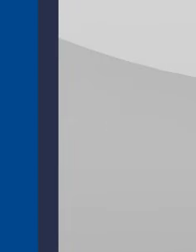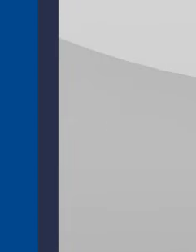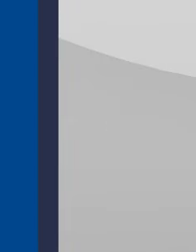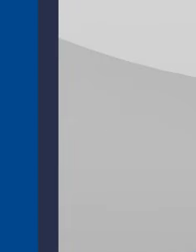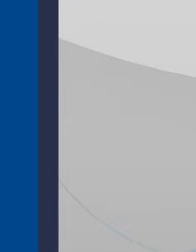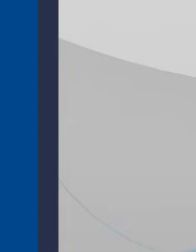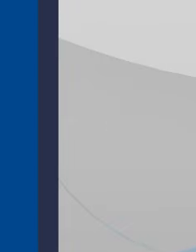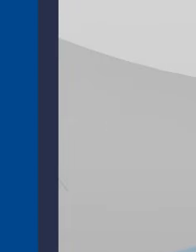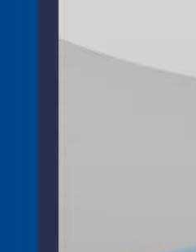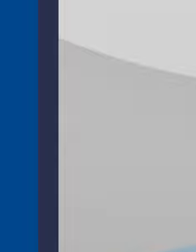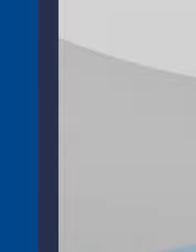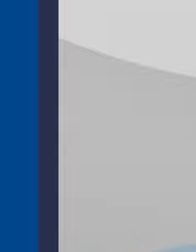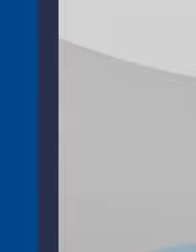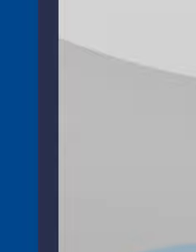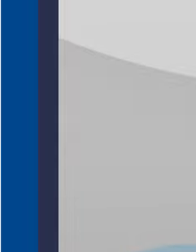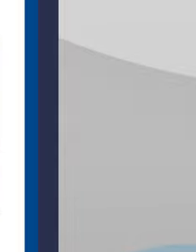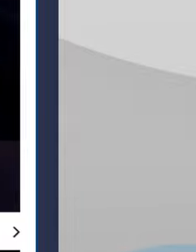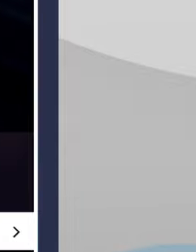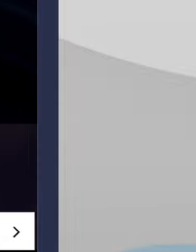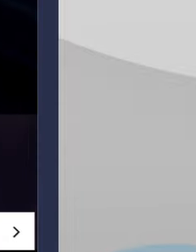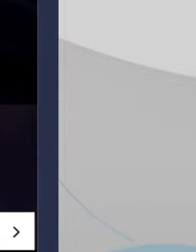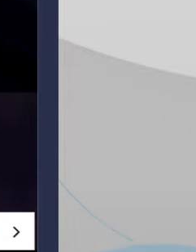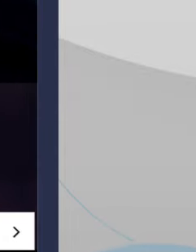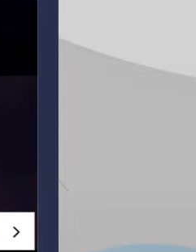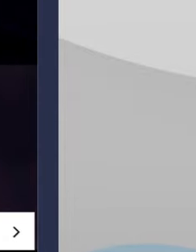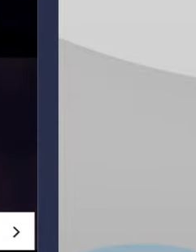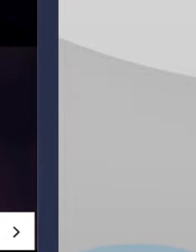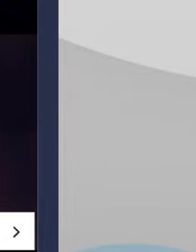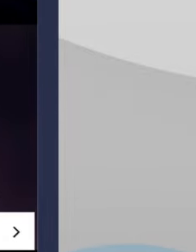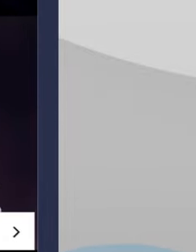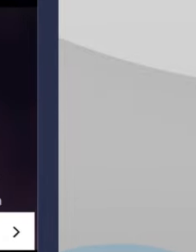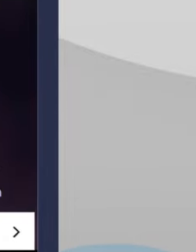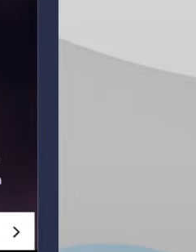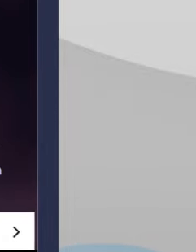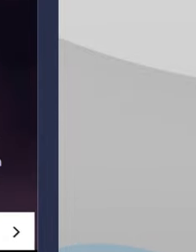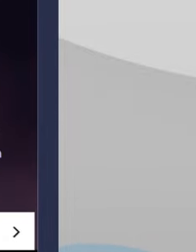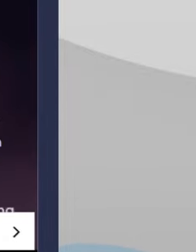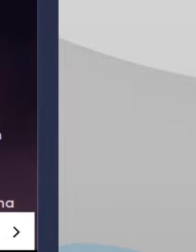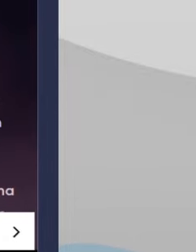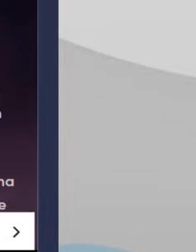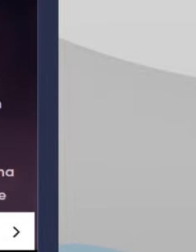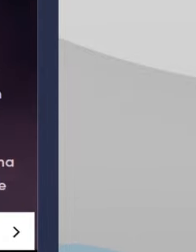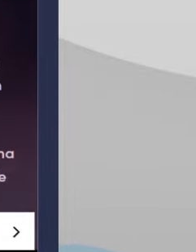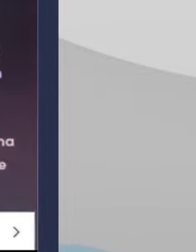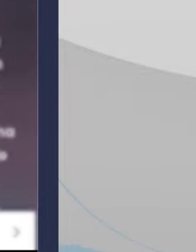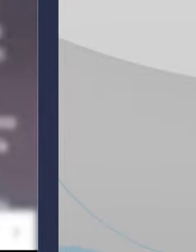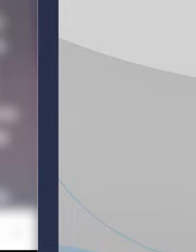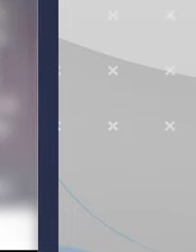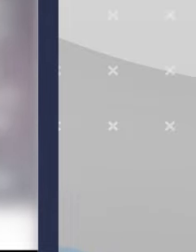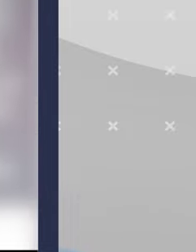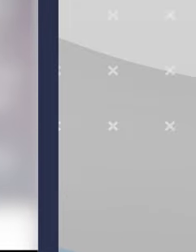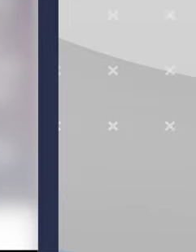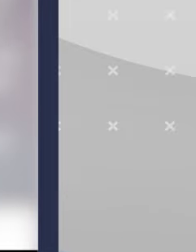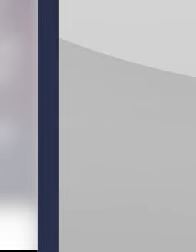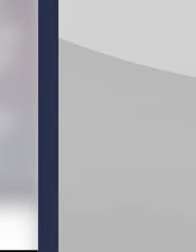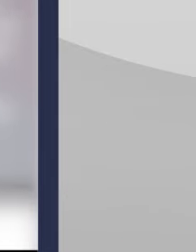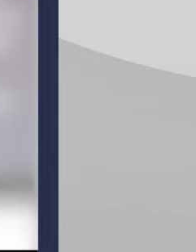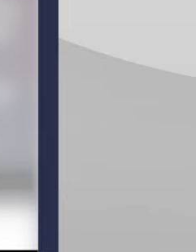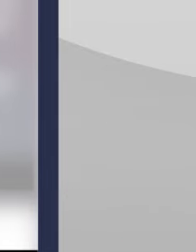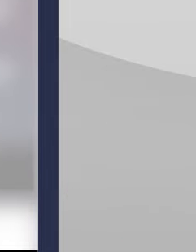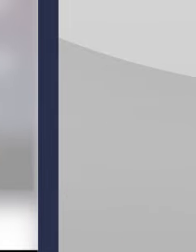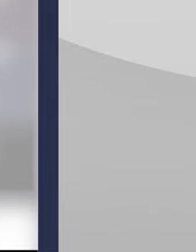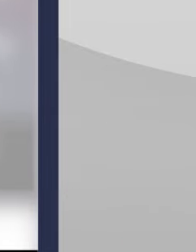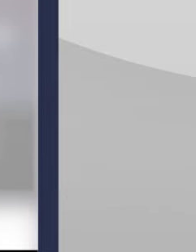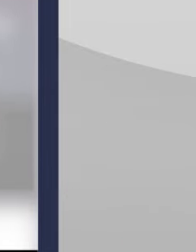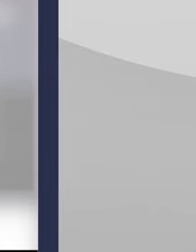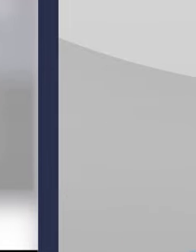Biobío Televisión, con el auspicio de Smart Report, te ayudamos a optimizar los costos y gestionar tu